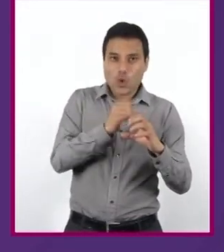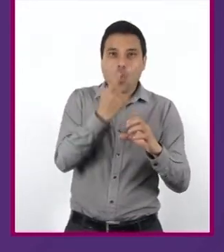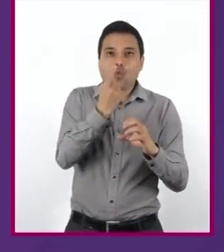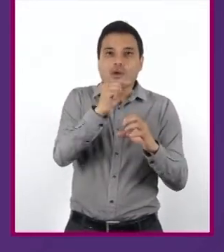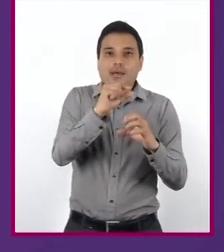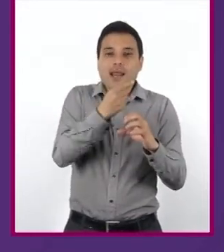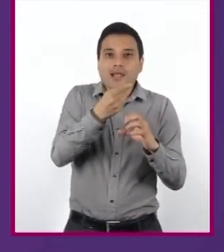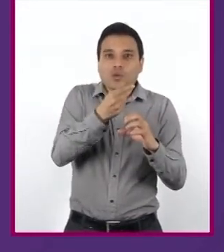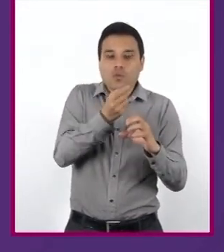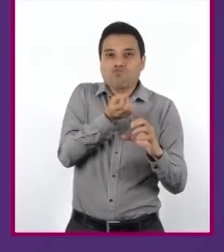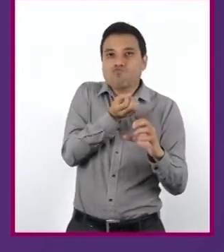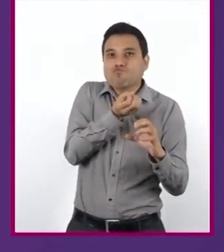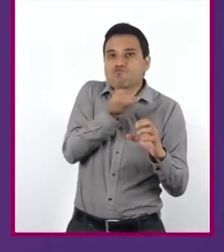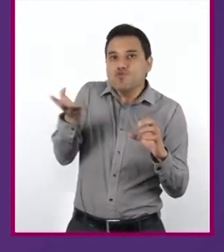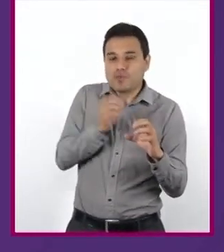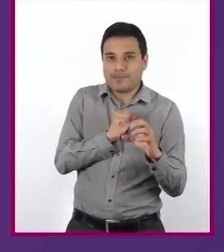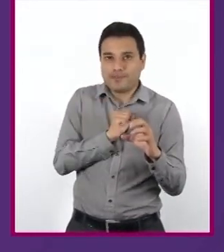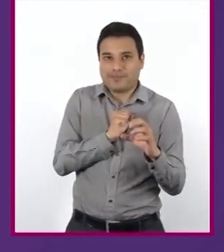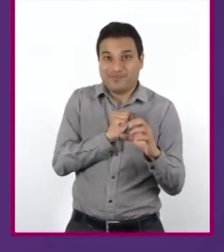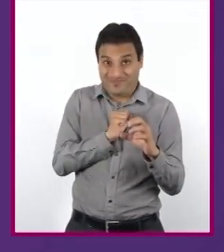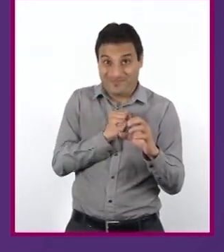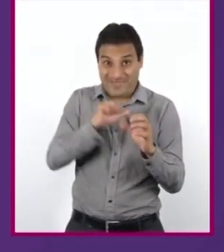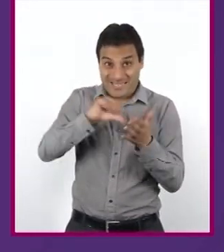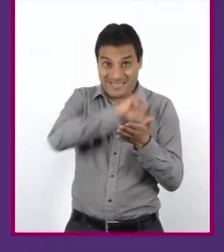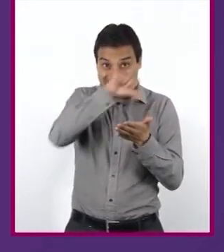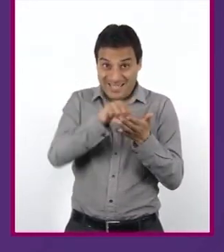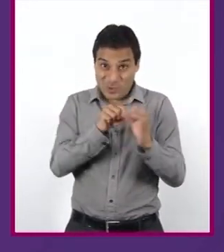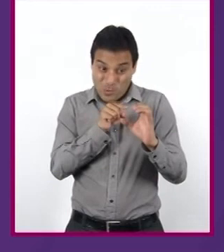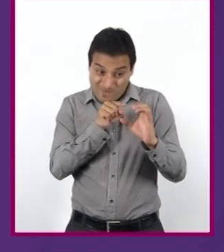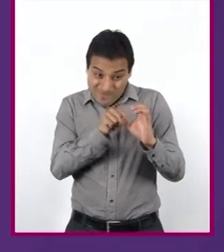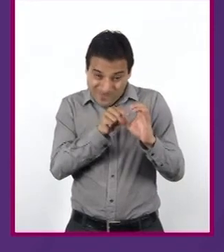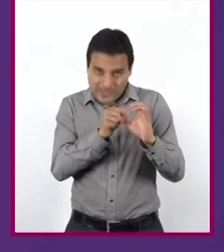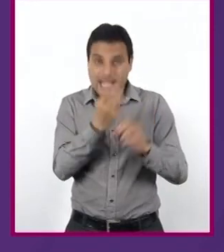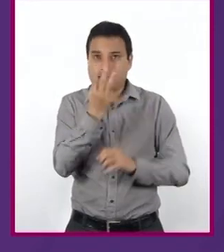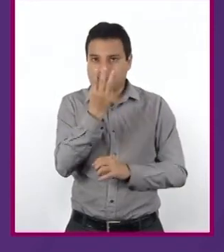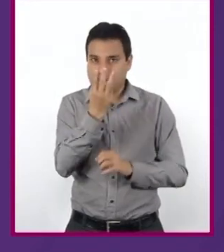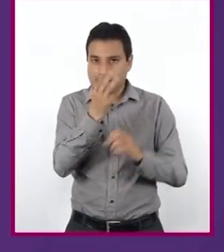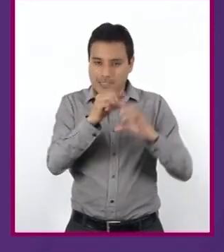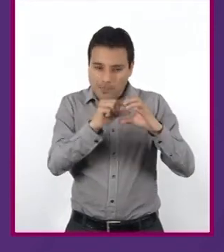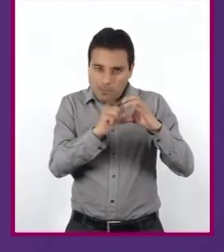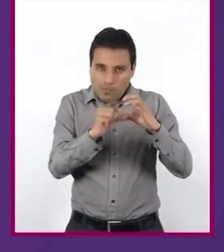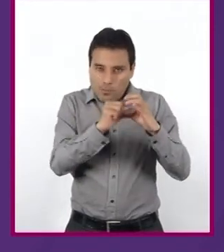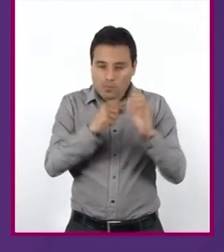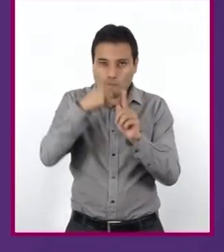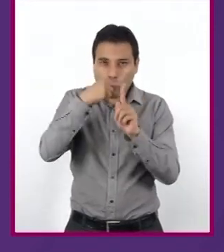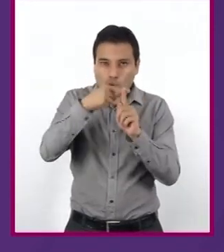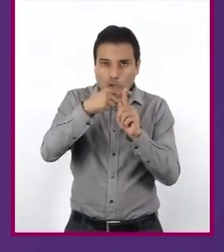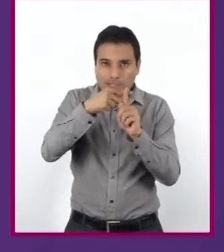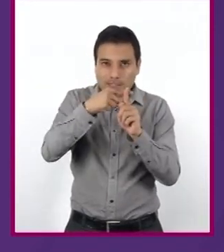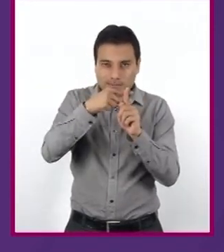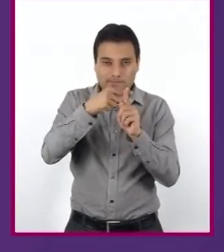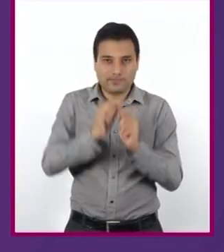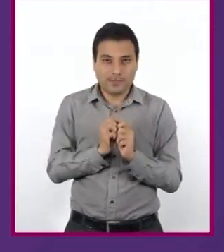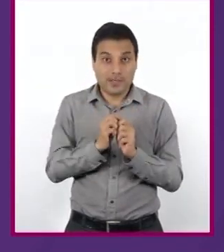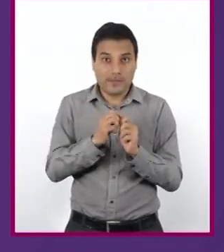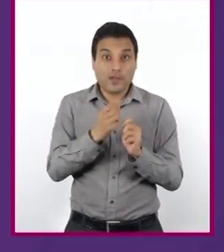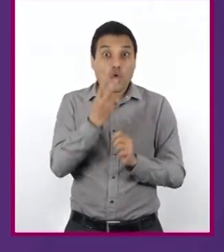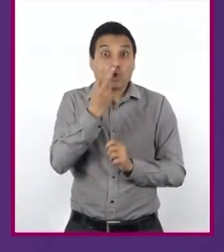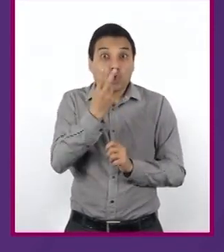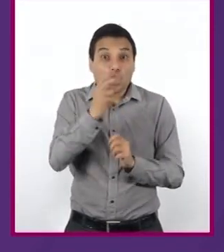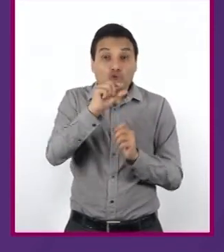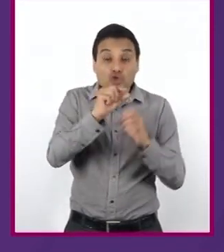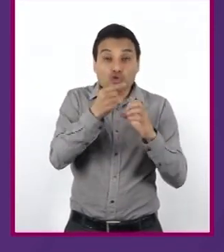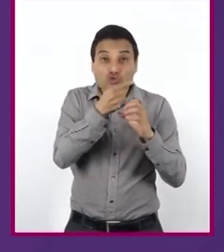electrón. El núcleo continúa con 3 protones de carga positiva, pero solo quedan 2 electrones de